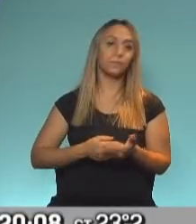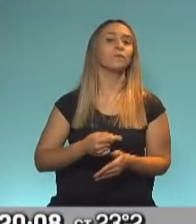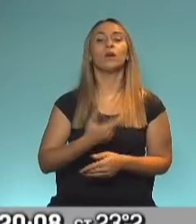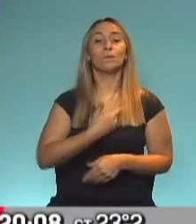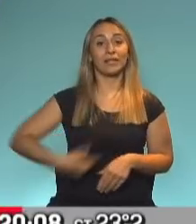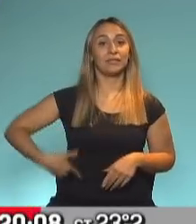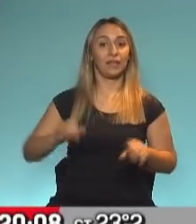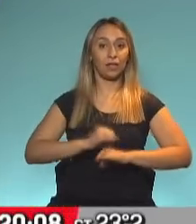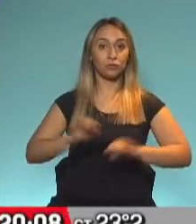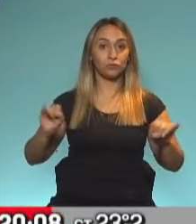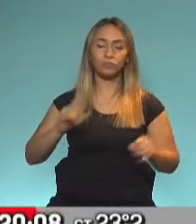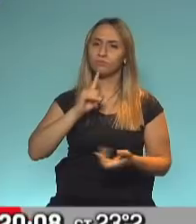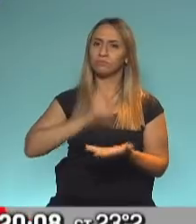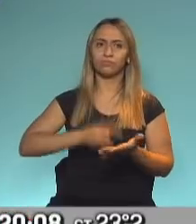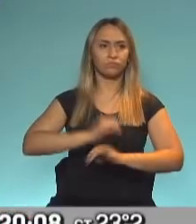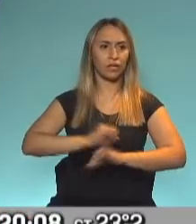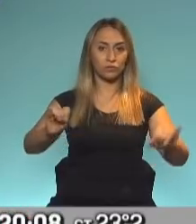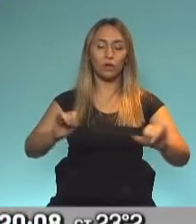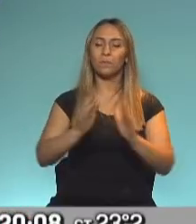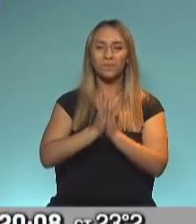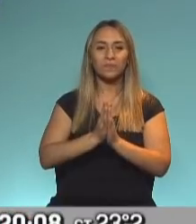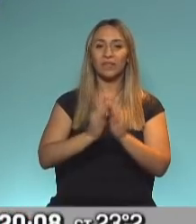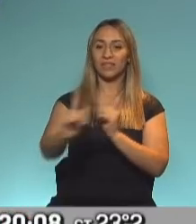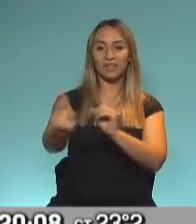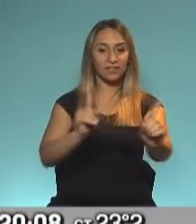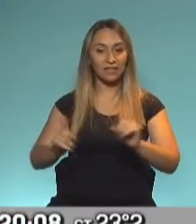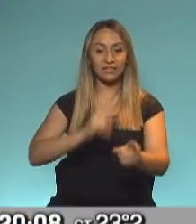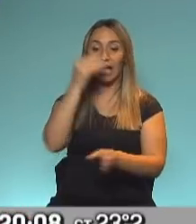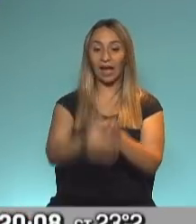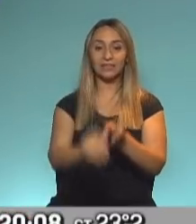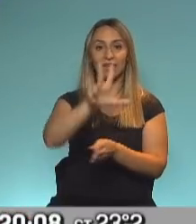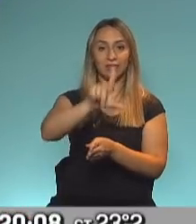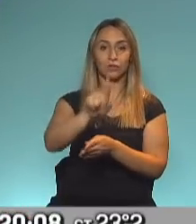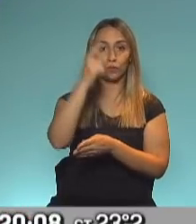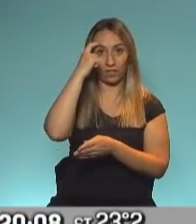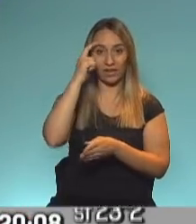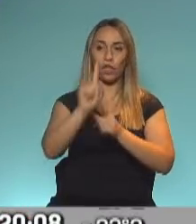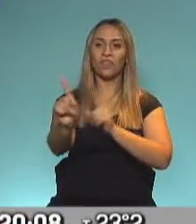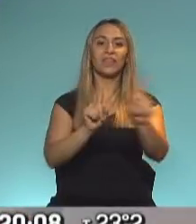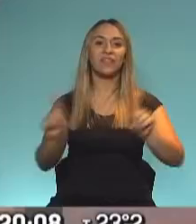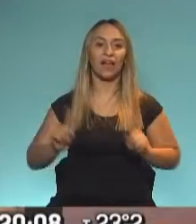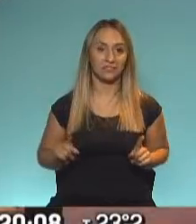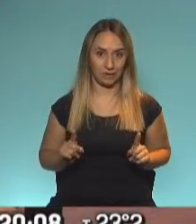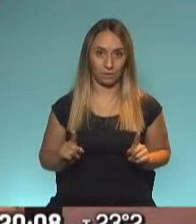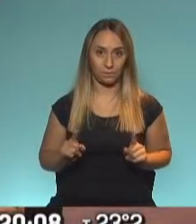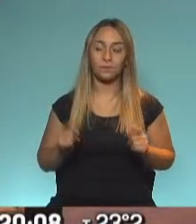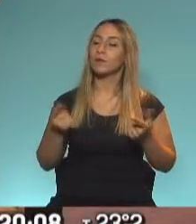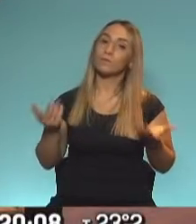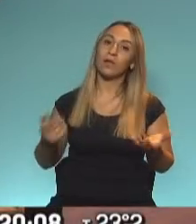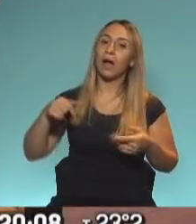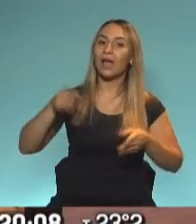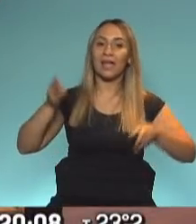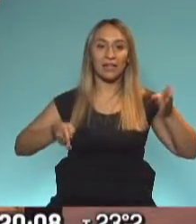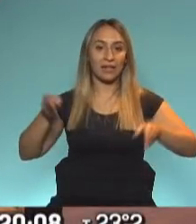Estado fue mantener el distanciamiento hasta el 31 de enero. Claro, sí, eso es lo que es la